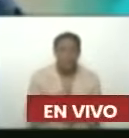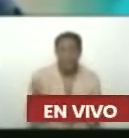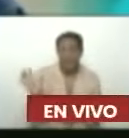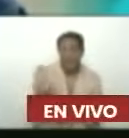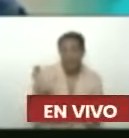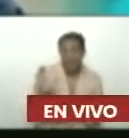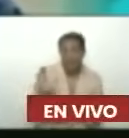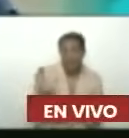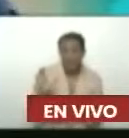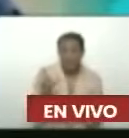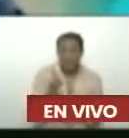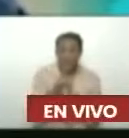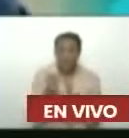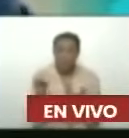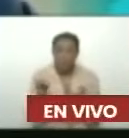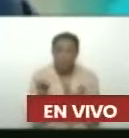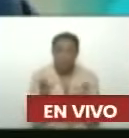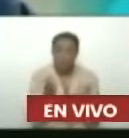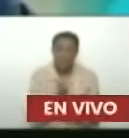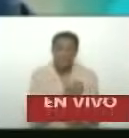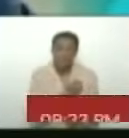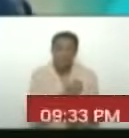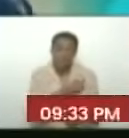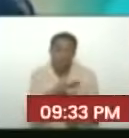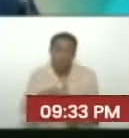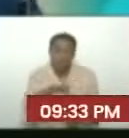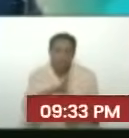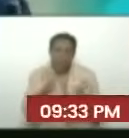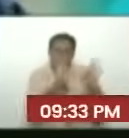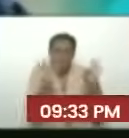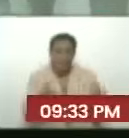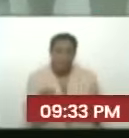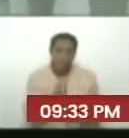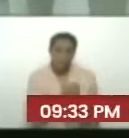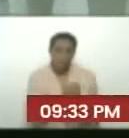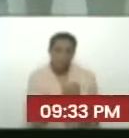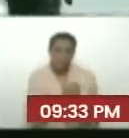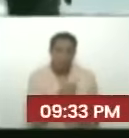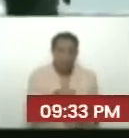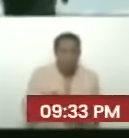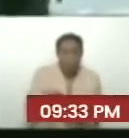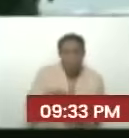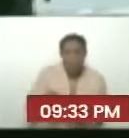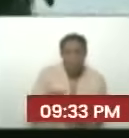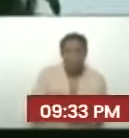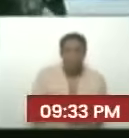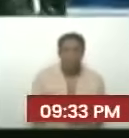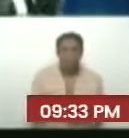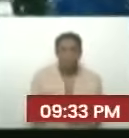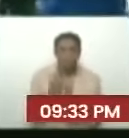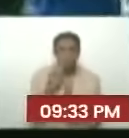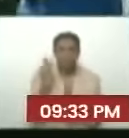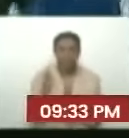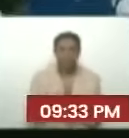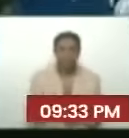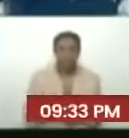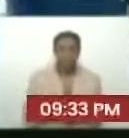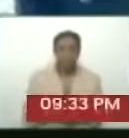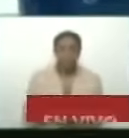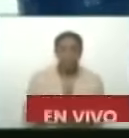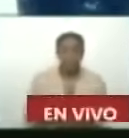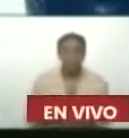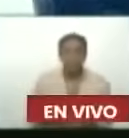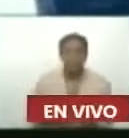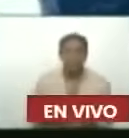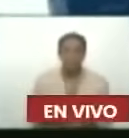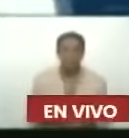Caracas, como a 200 metros del Teatro Chacao, y bueno, está enfrente de Banesco Seguros en la Torre Atlantis. Qué bueno.